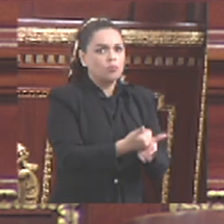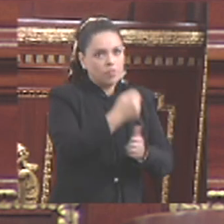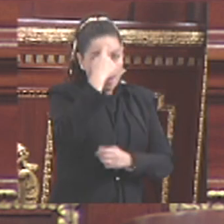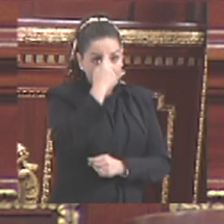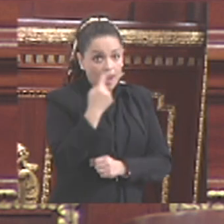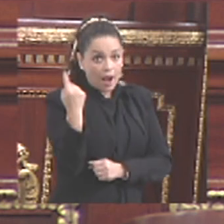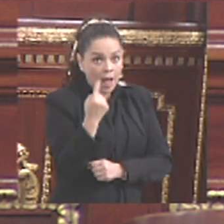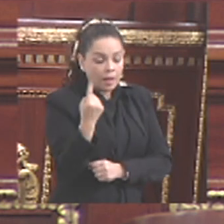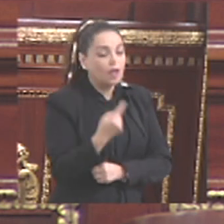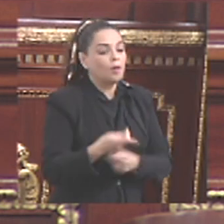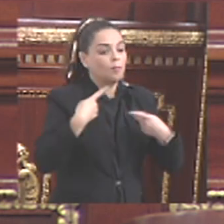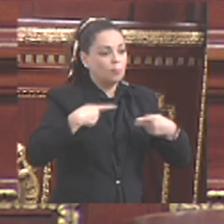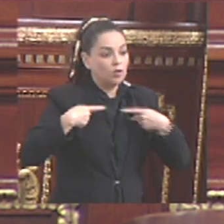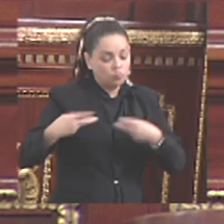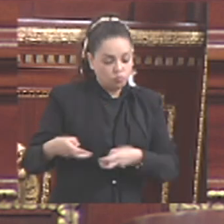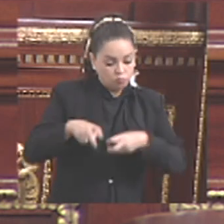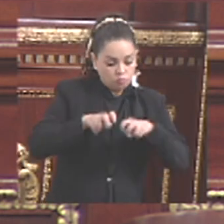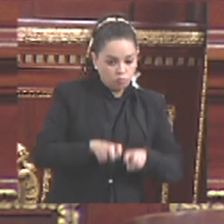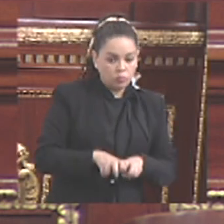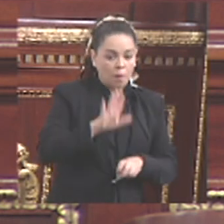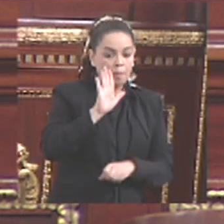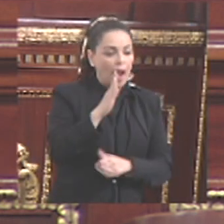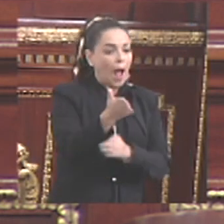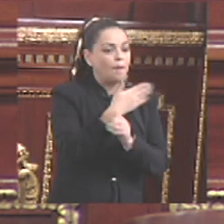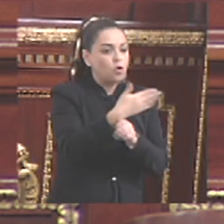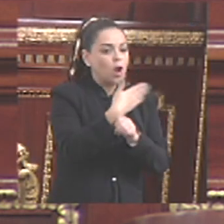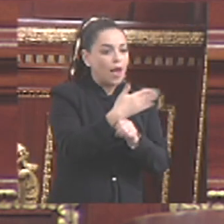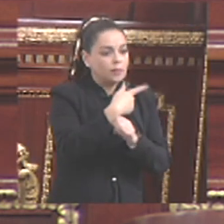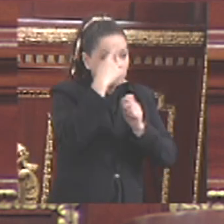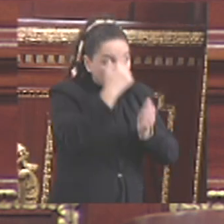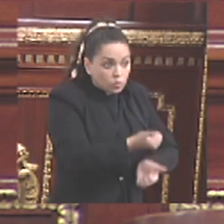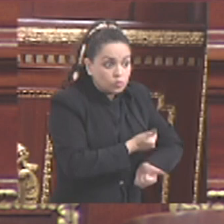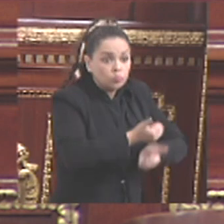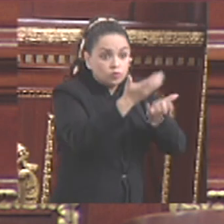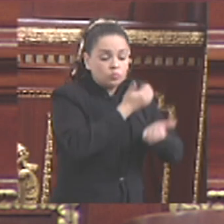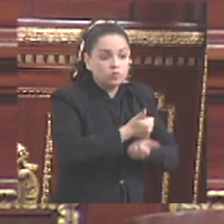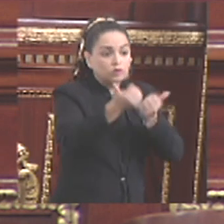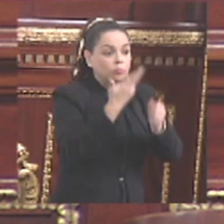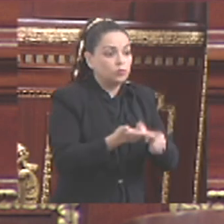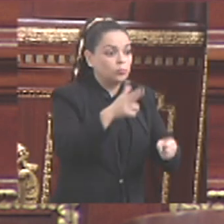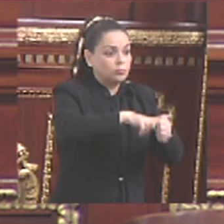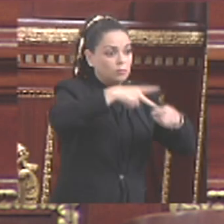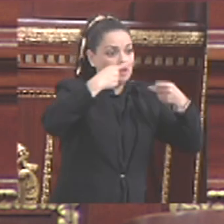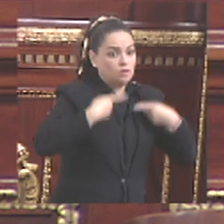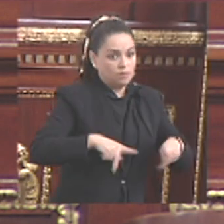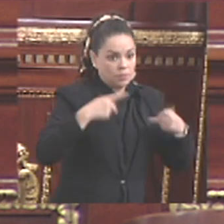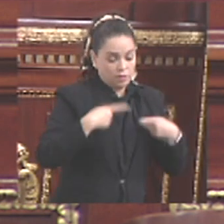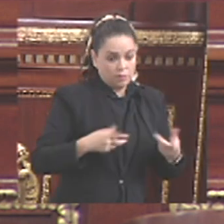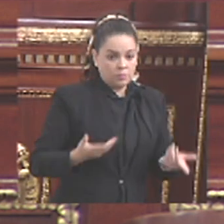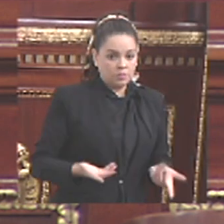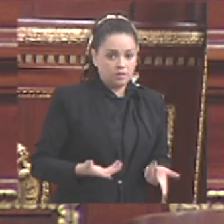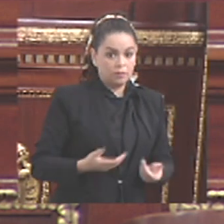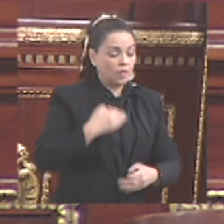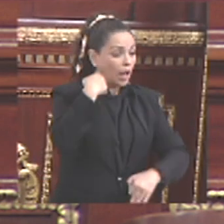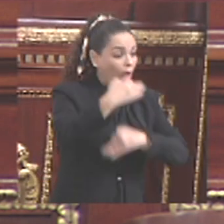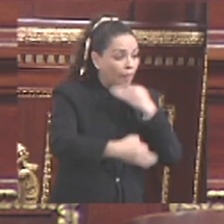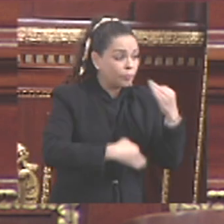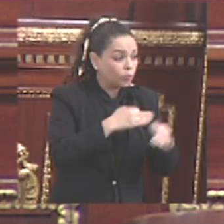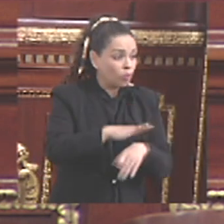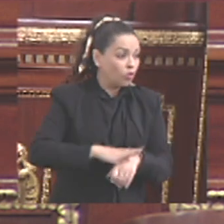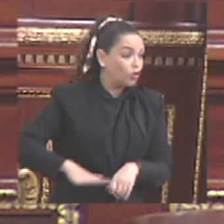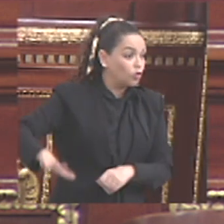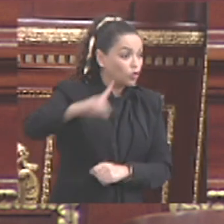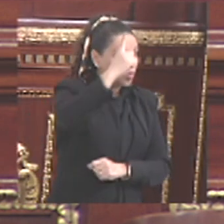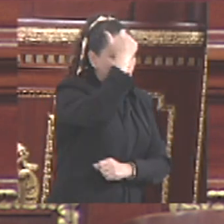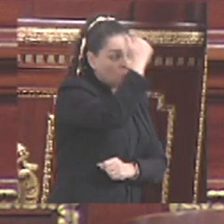hogar para proporcionar refugio a quienes lo necesitaban. Gracias a todas y todos y cada uno de ustedes, las